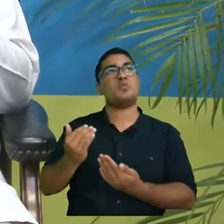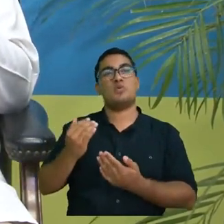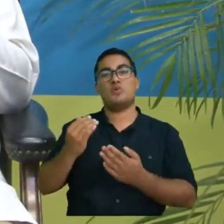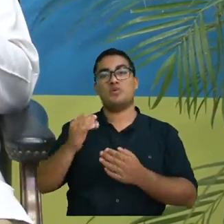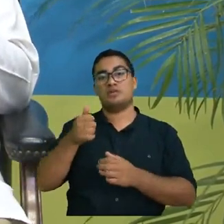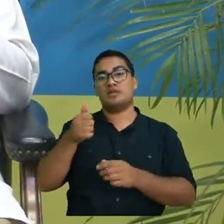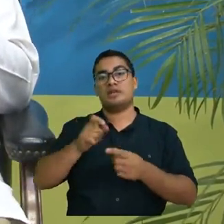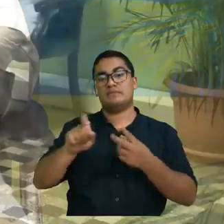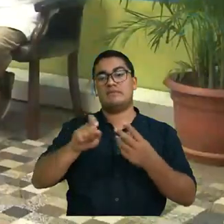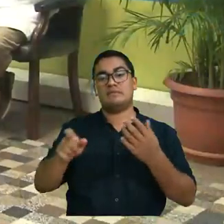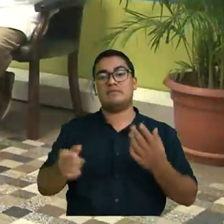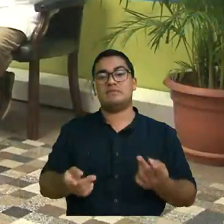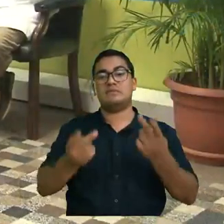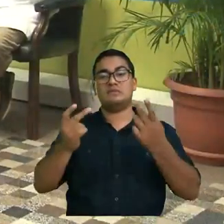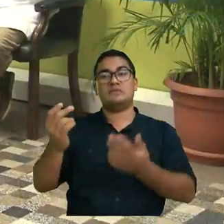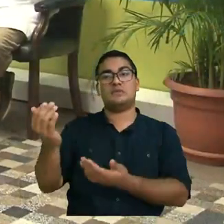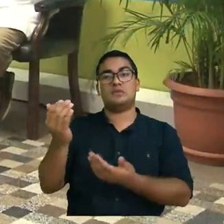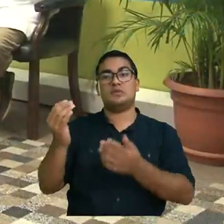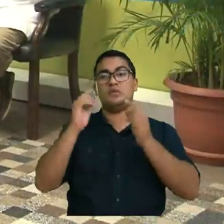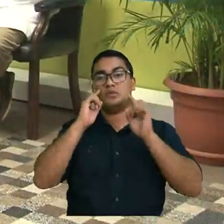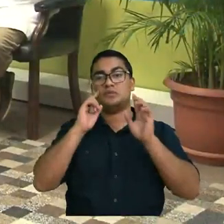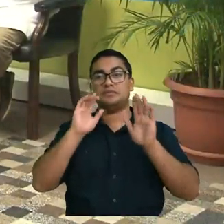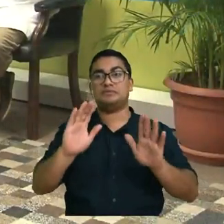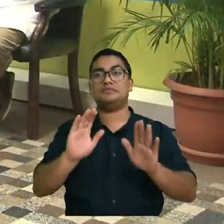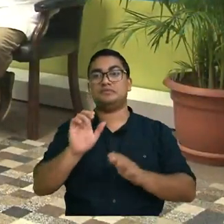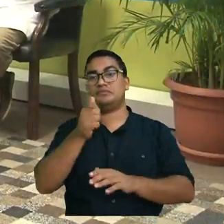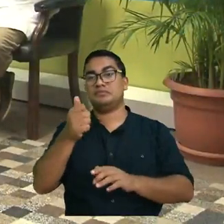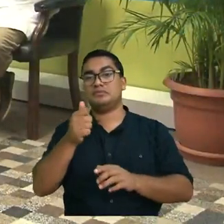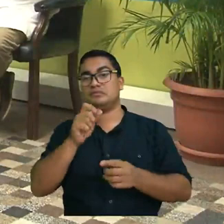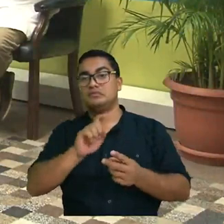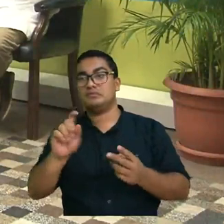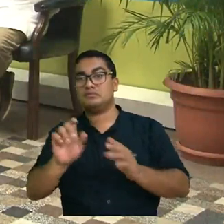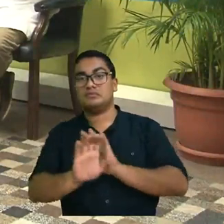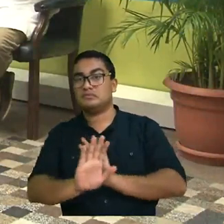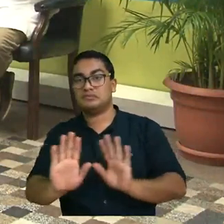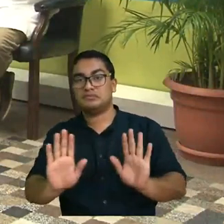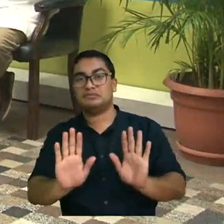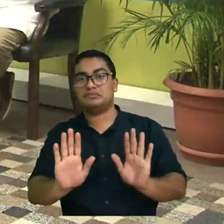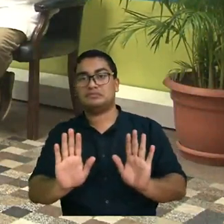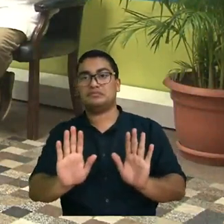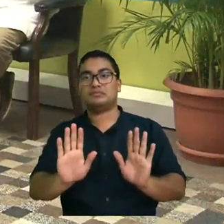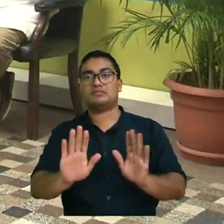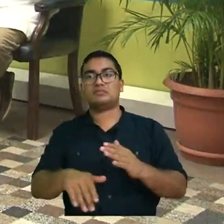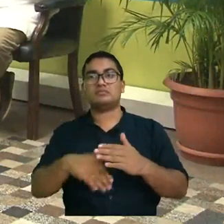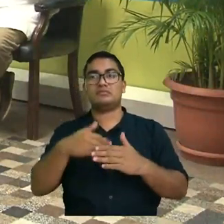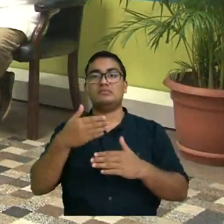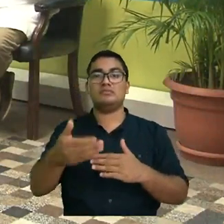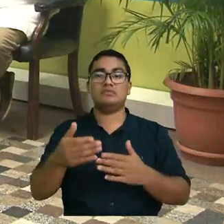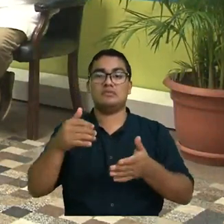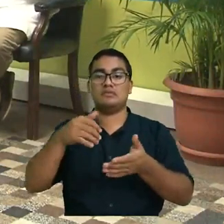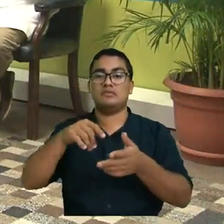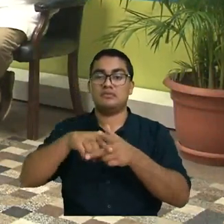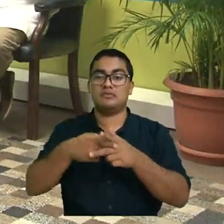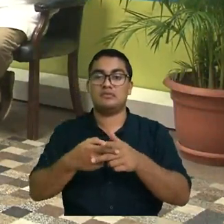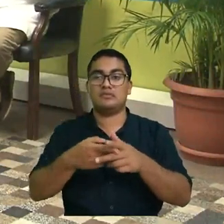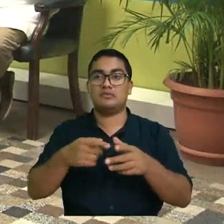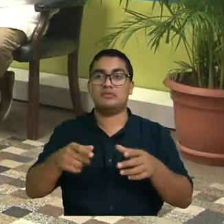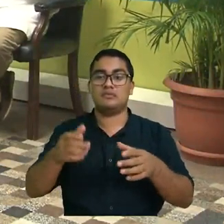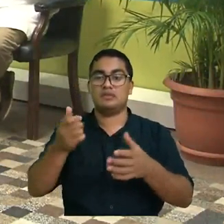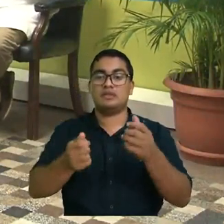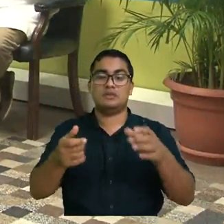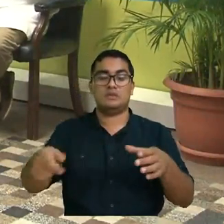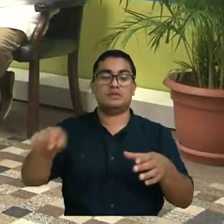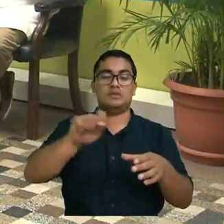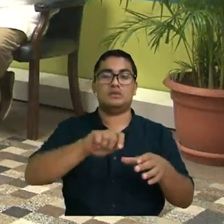6 meses de vida. Ya después de los 6 meses de vida, que ya no le dan lactancia materna a los niños, y empiezan con la leche de tarro, entonces los